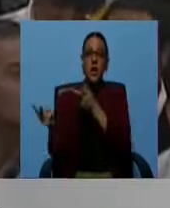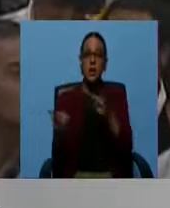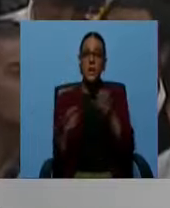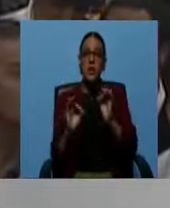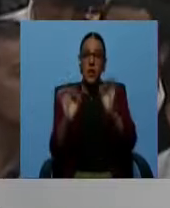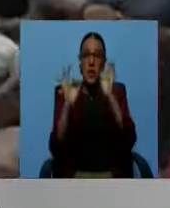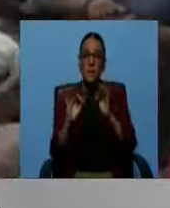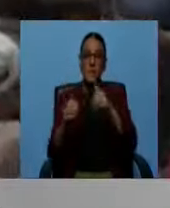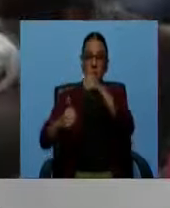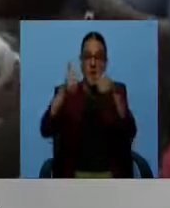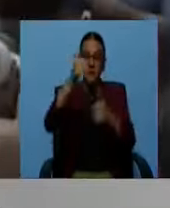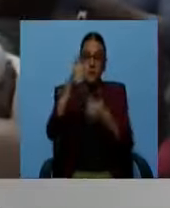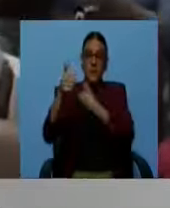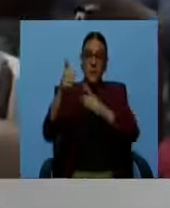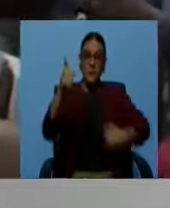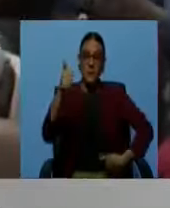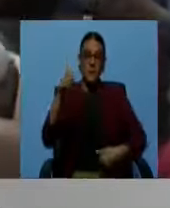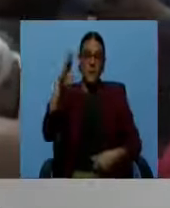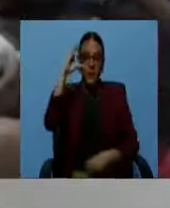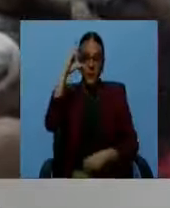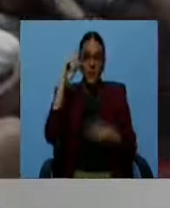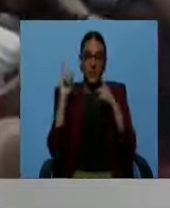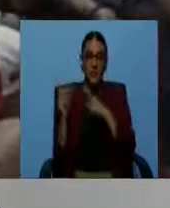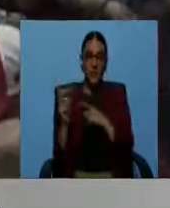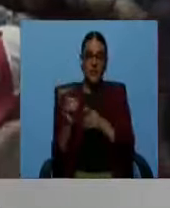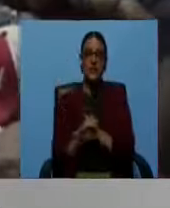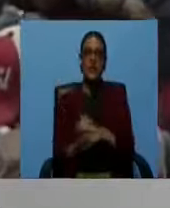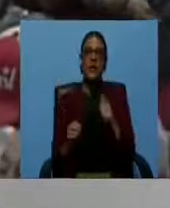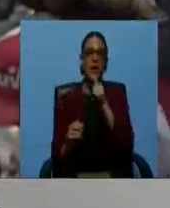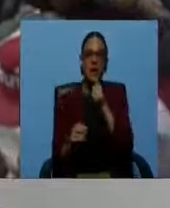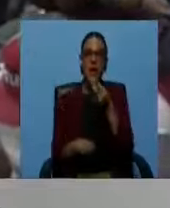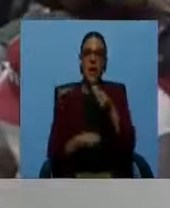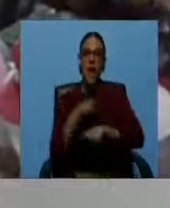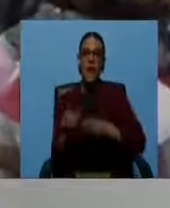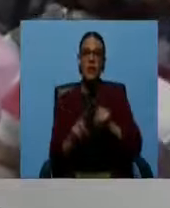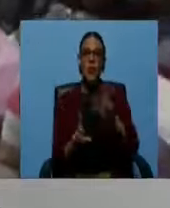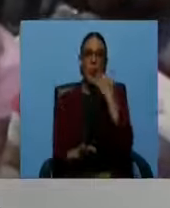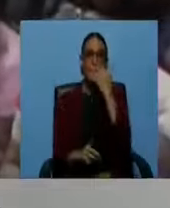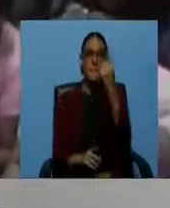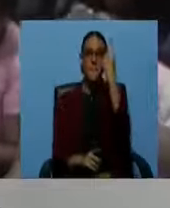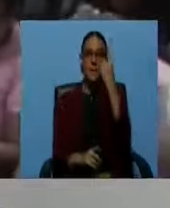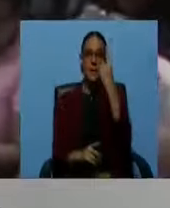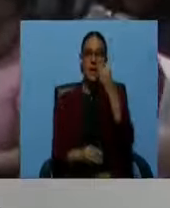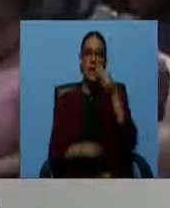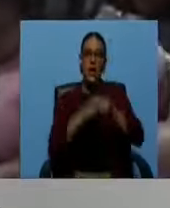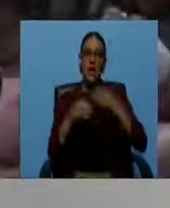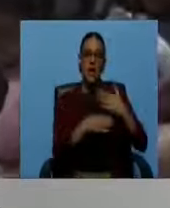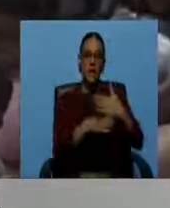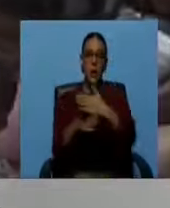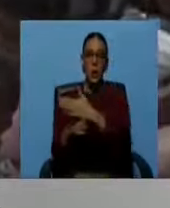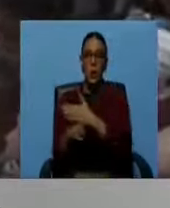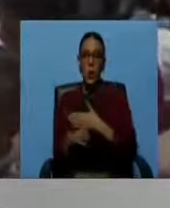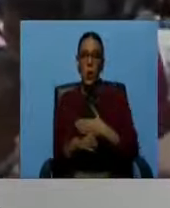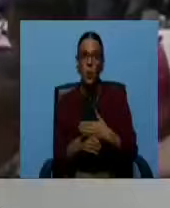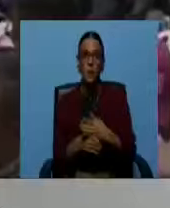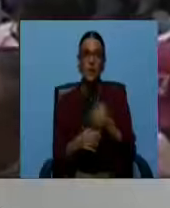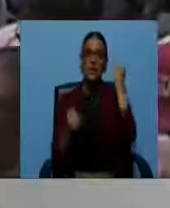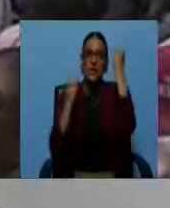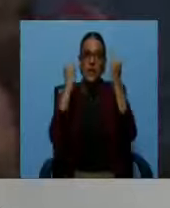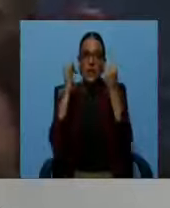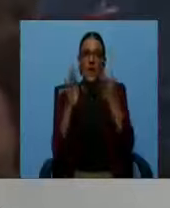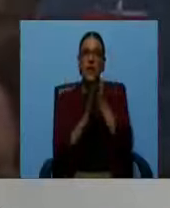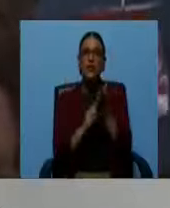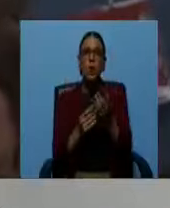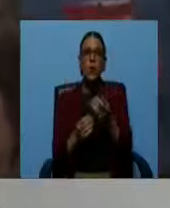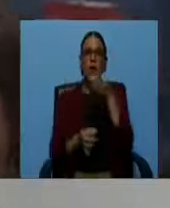la vicepresidenta ejecutiva de la República, doctora Delcy Rodríguez, quien será la primera en compartir sus ideas, una